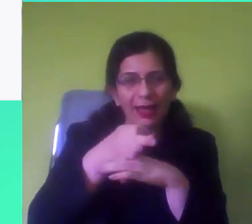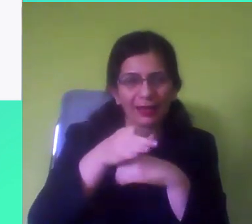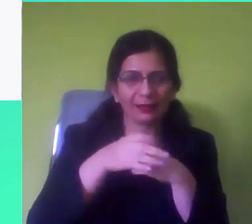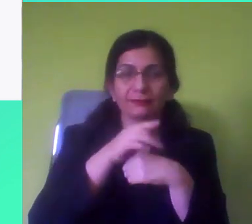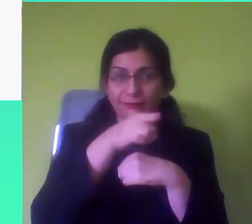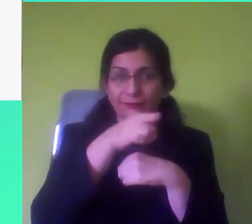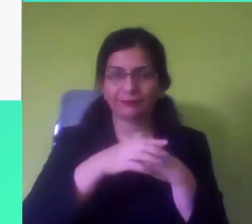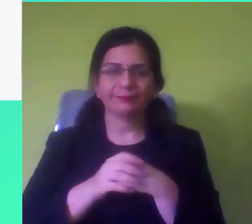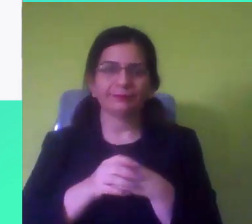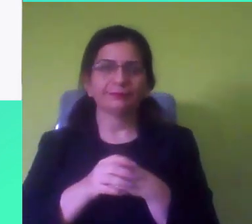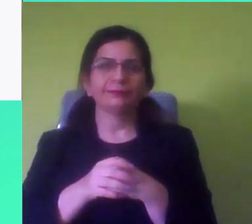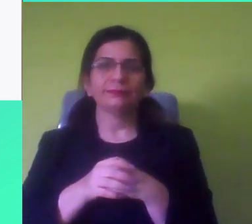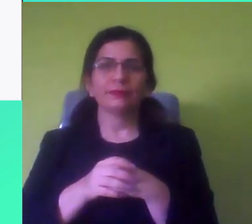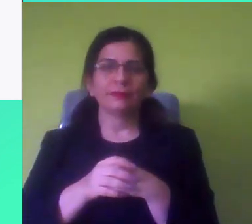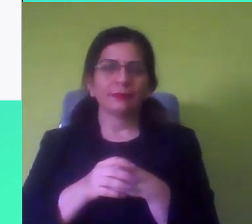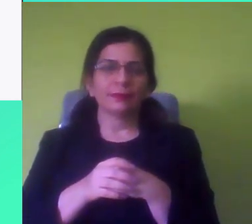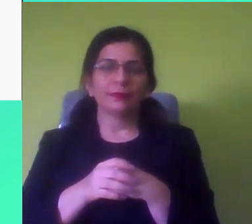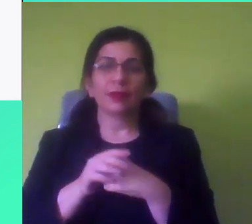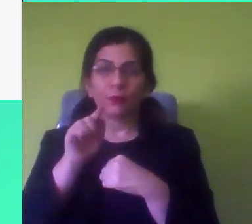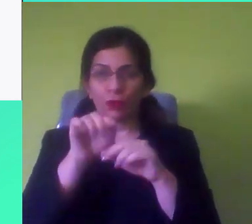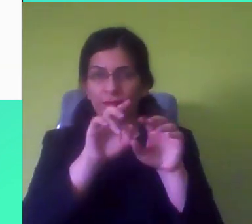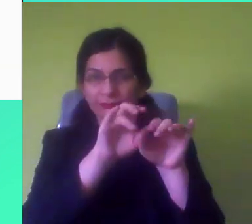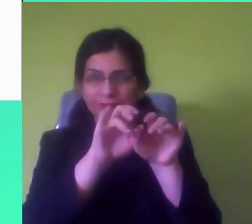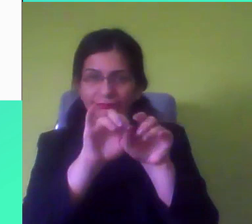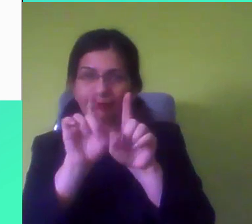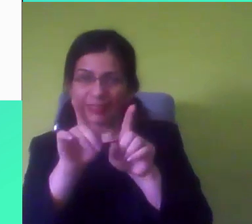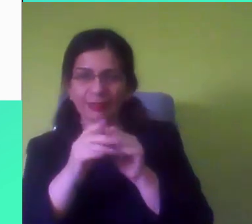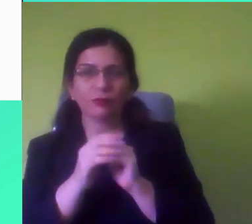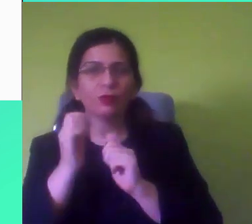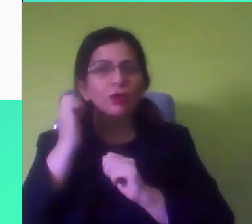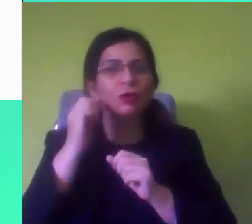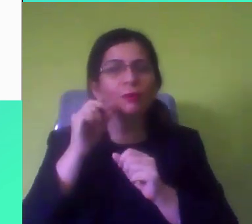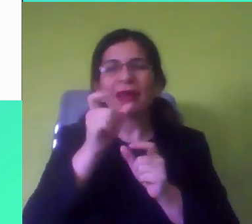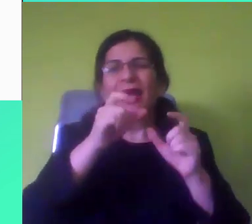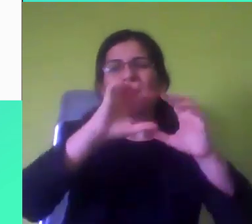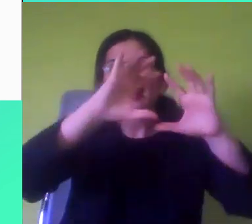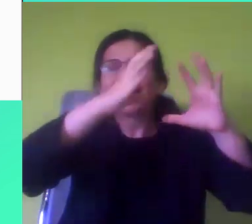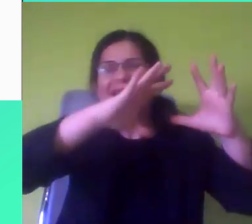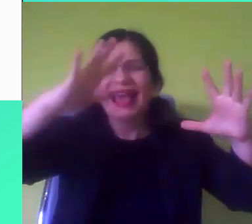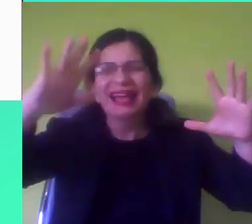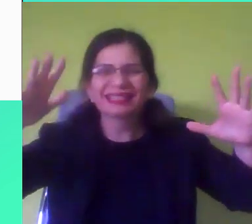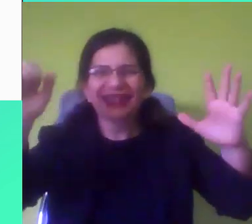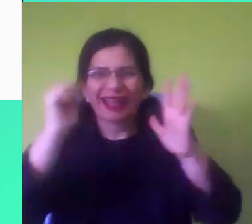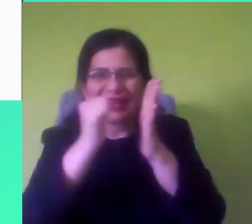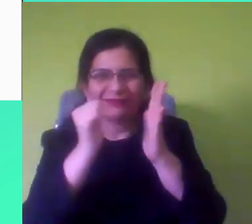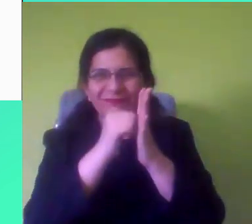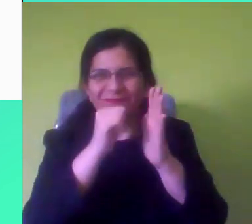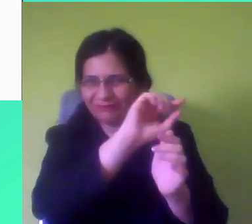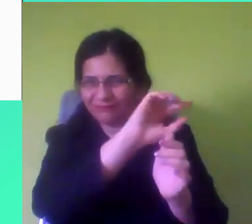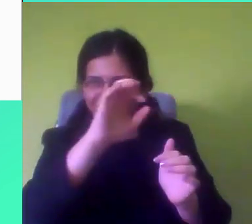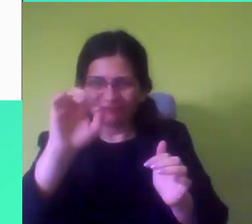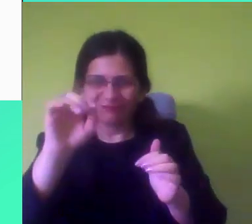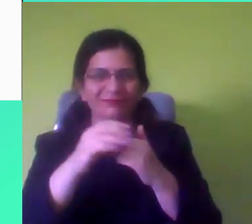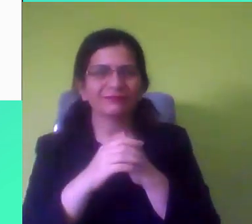tiene un buscador muy bueno. Entonces ahí, si ponen glaciares,